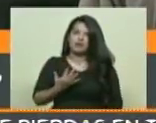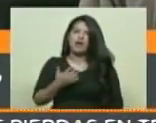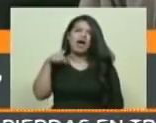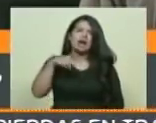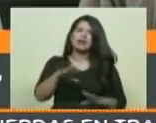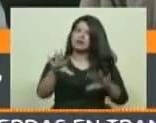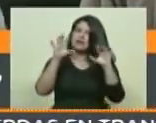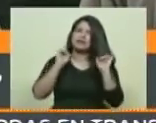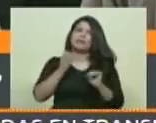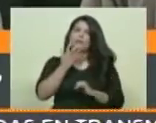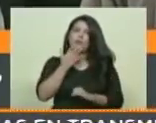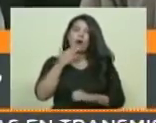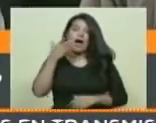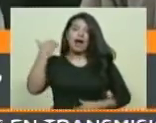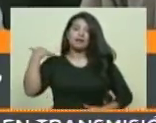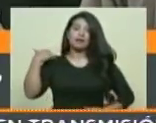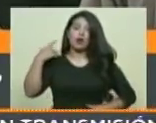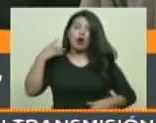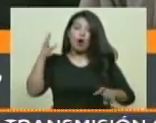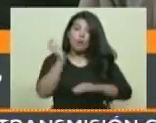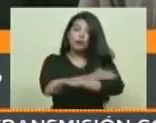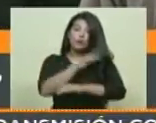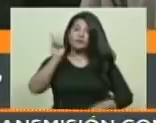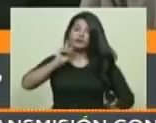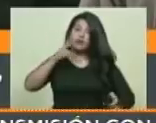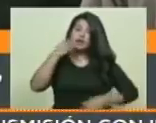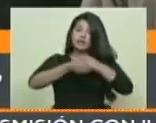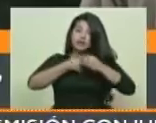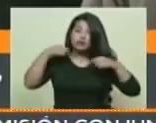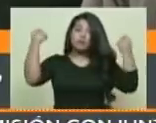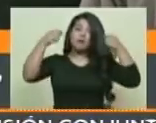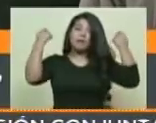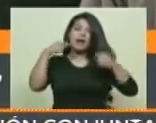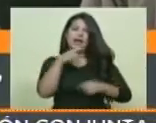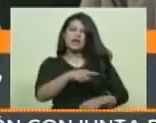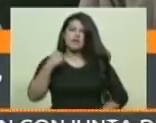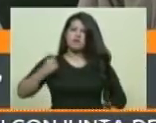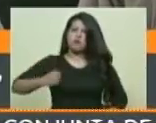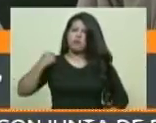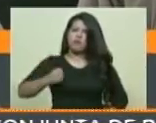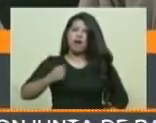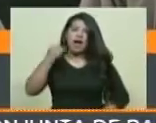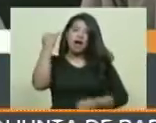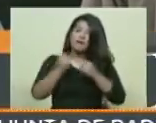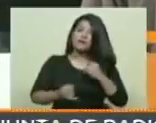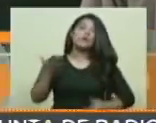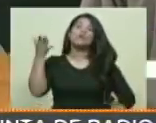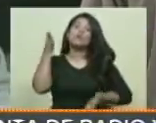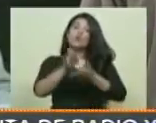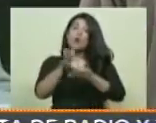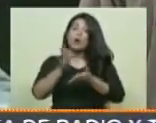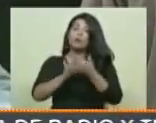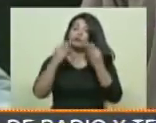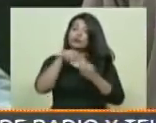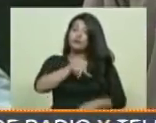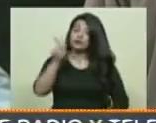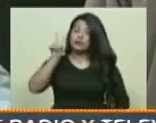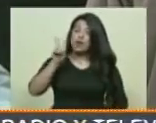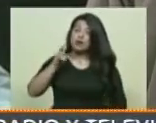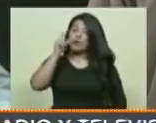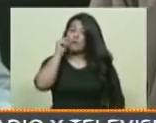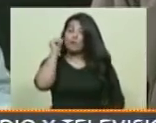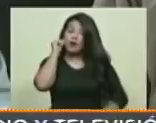los hechos promovidos por la oposición venezolana extremista que causaron la muerte de venezolanos y